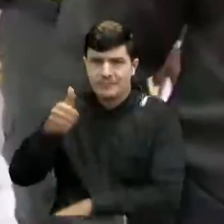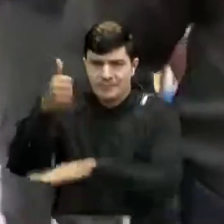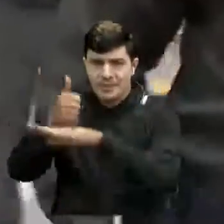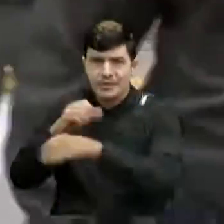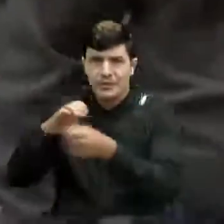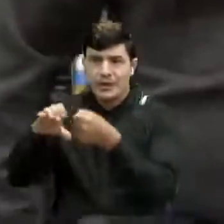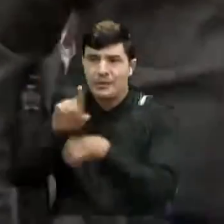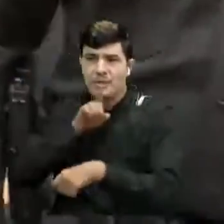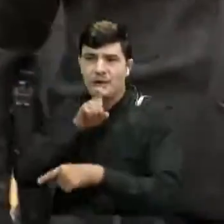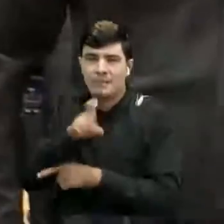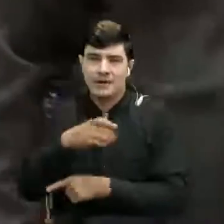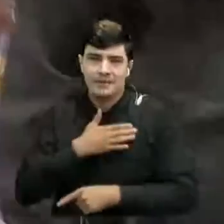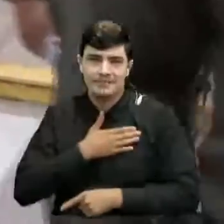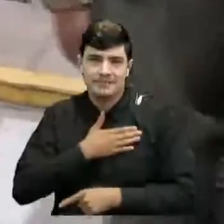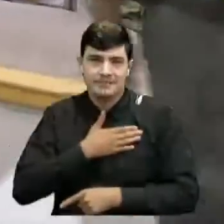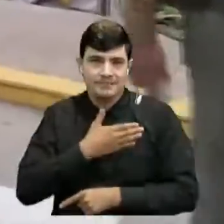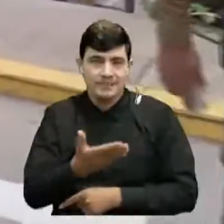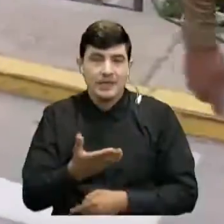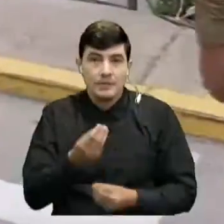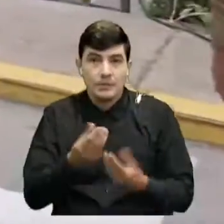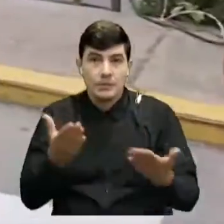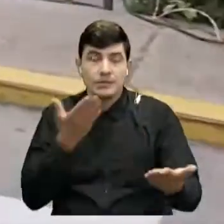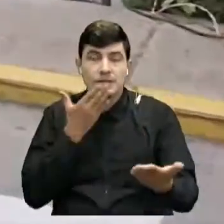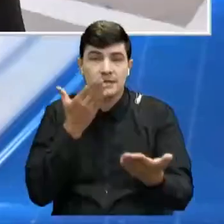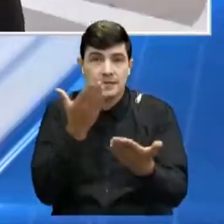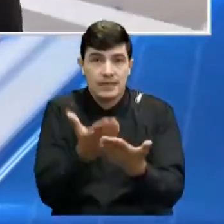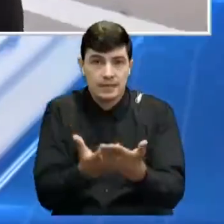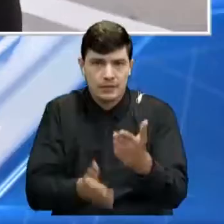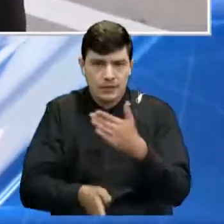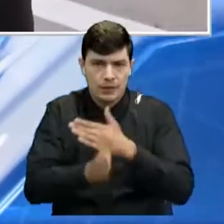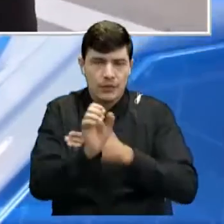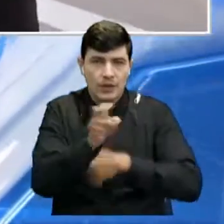Bucaramanga, pues yo me despido. Usted, gracias, yo regreso a